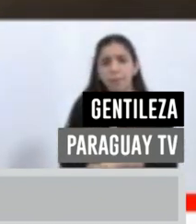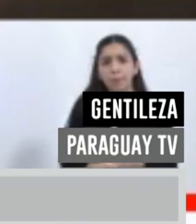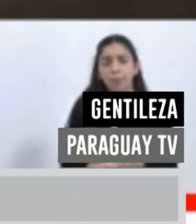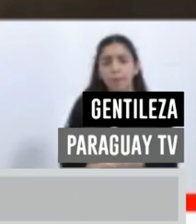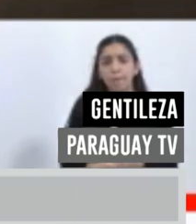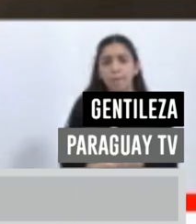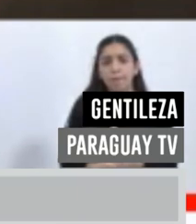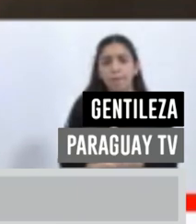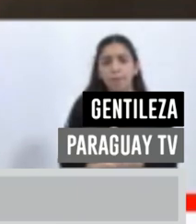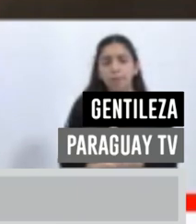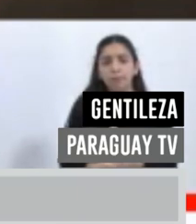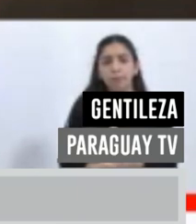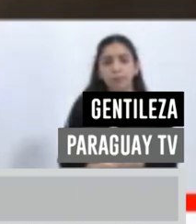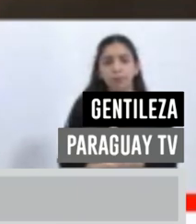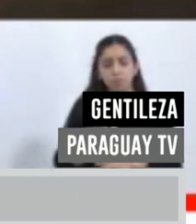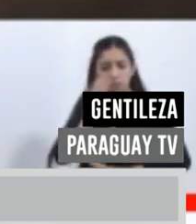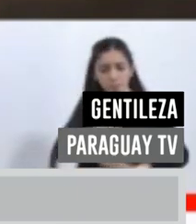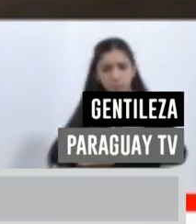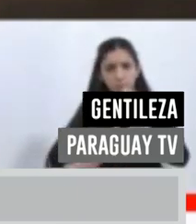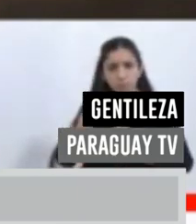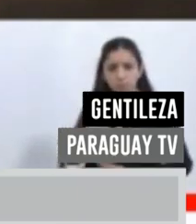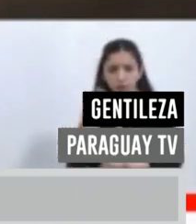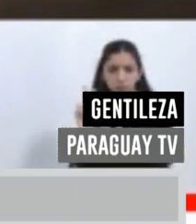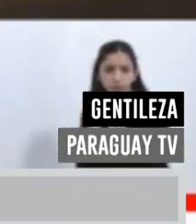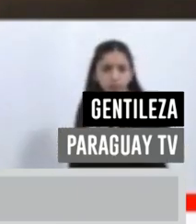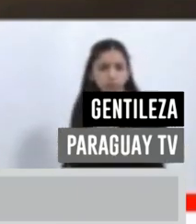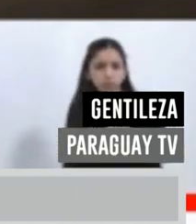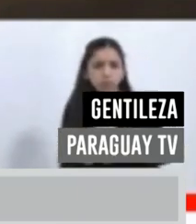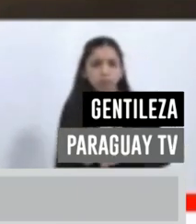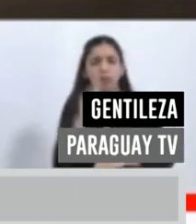en la construcción y en la defensa